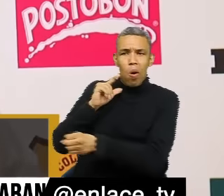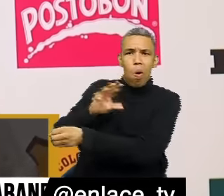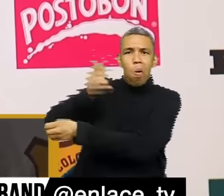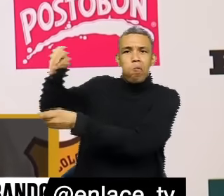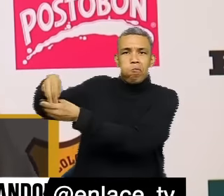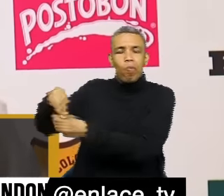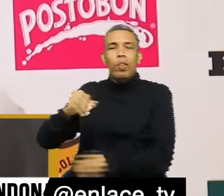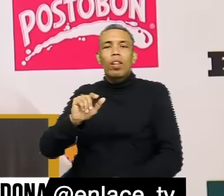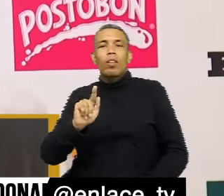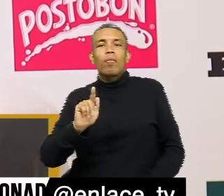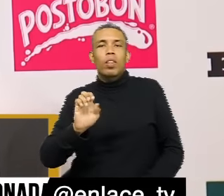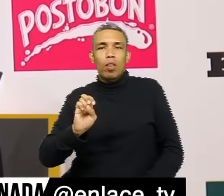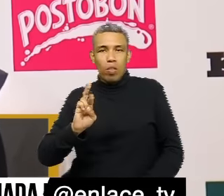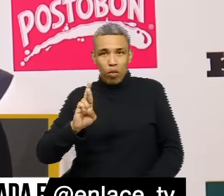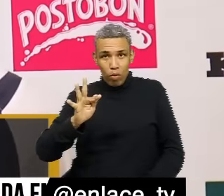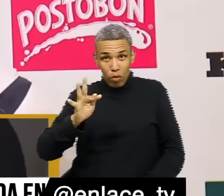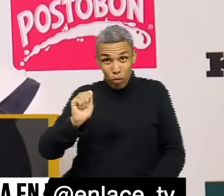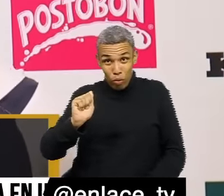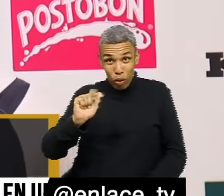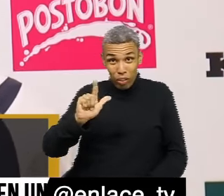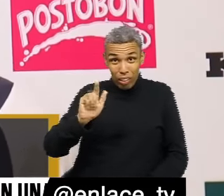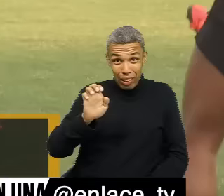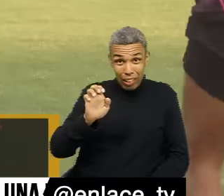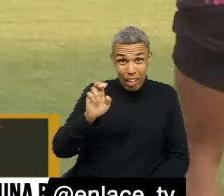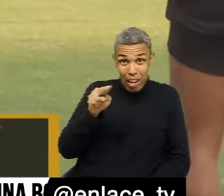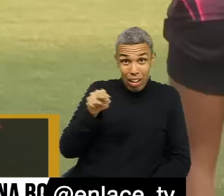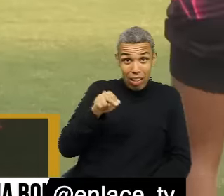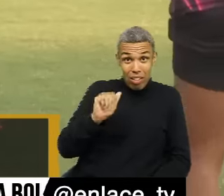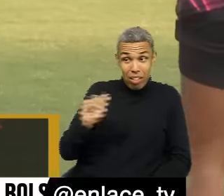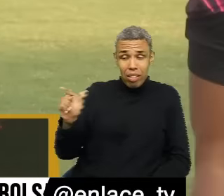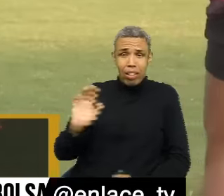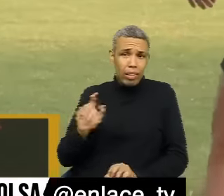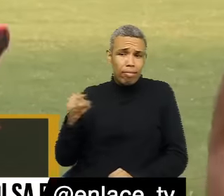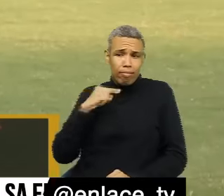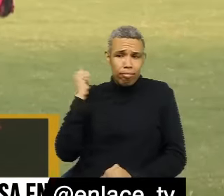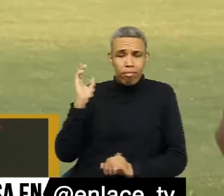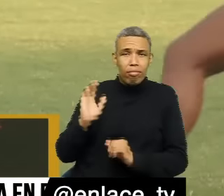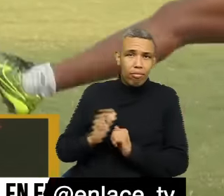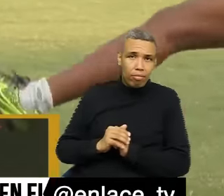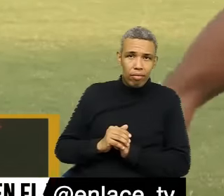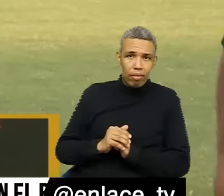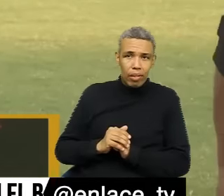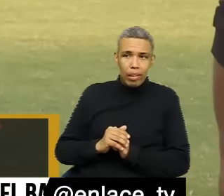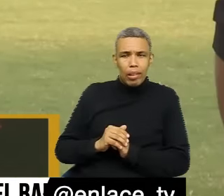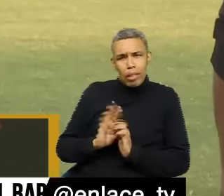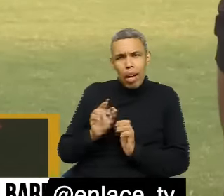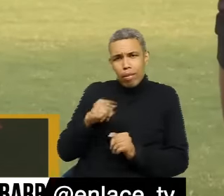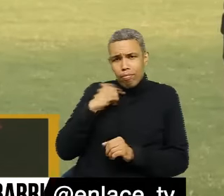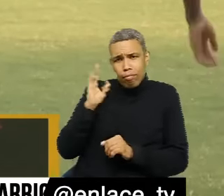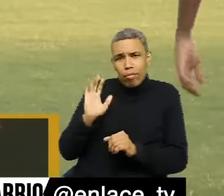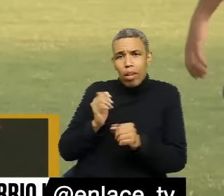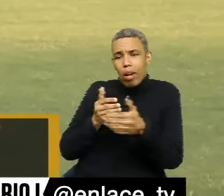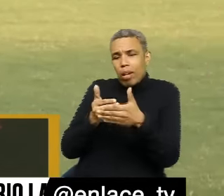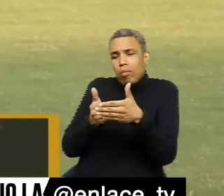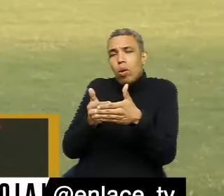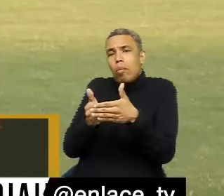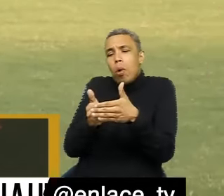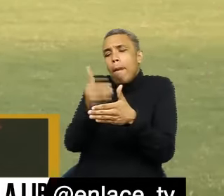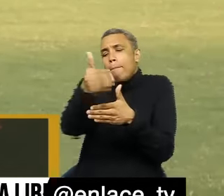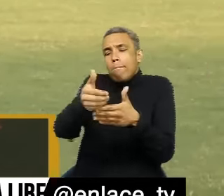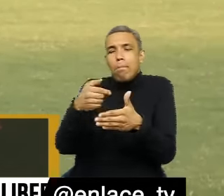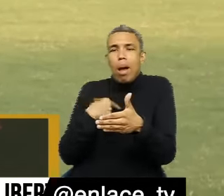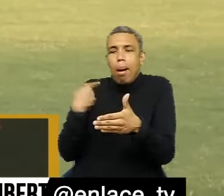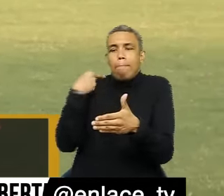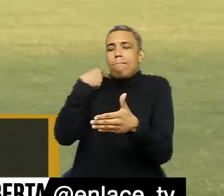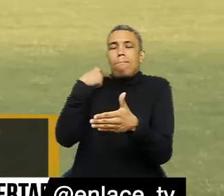que no tiene ya nada que perder, pero esos son los que más complican. Entonces nosotros estamos preparándonos